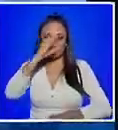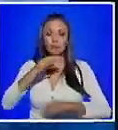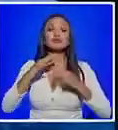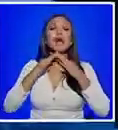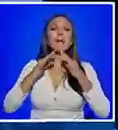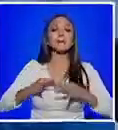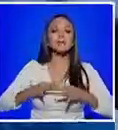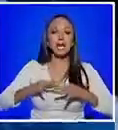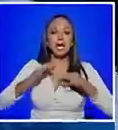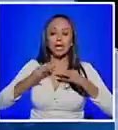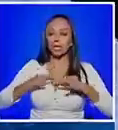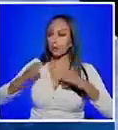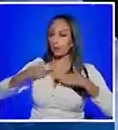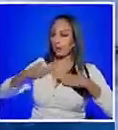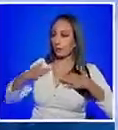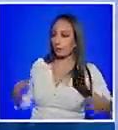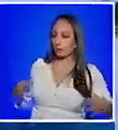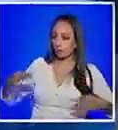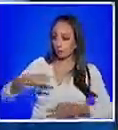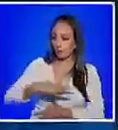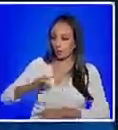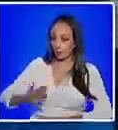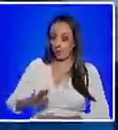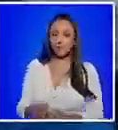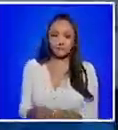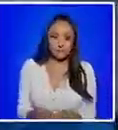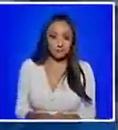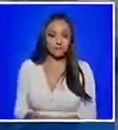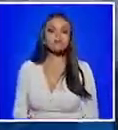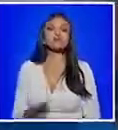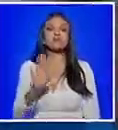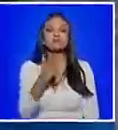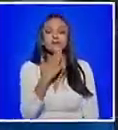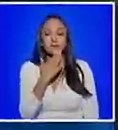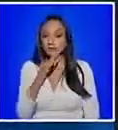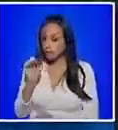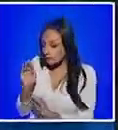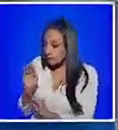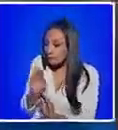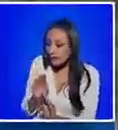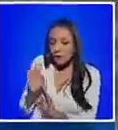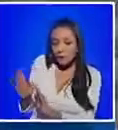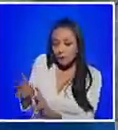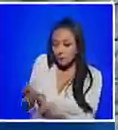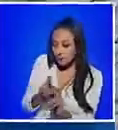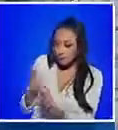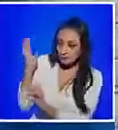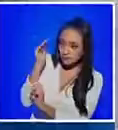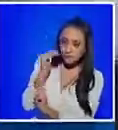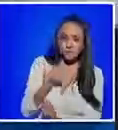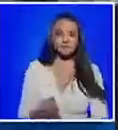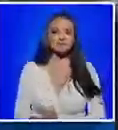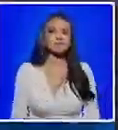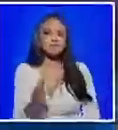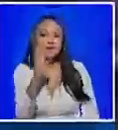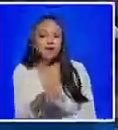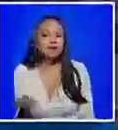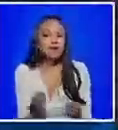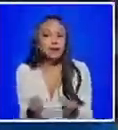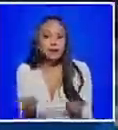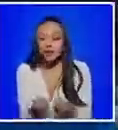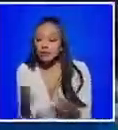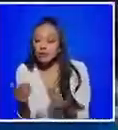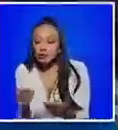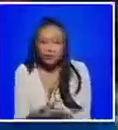favor, uno de mi talla. Véngase para acá, mientras tanto la vecina, permítame, vecina, por favor. Venga por acá, por favor, calzado, mi vecino,